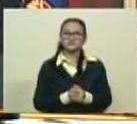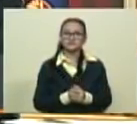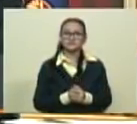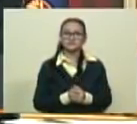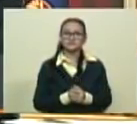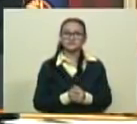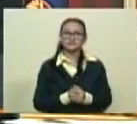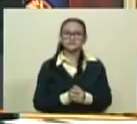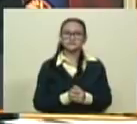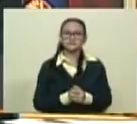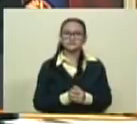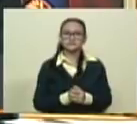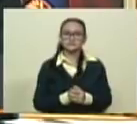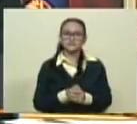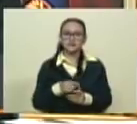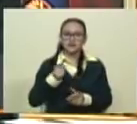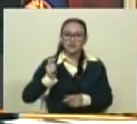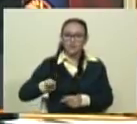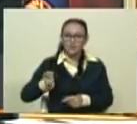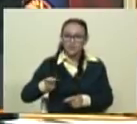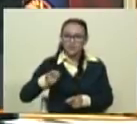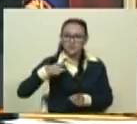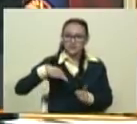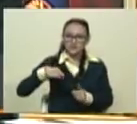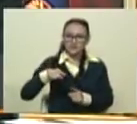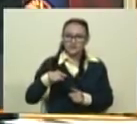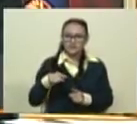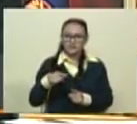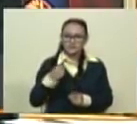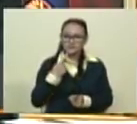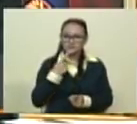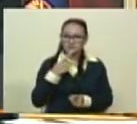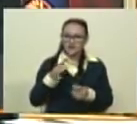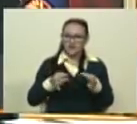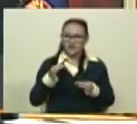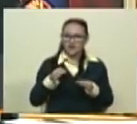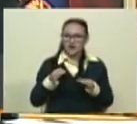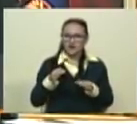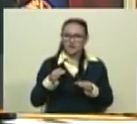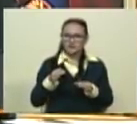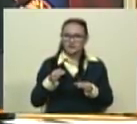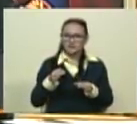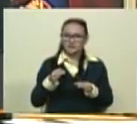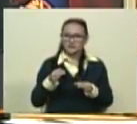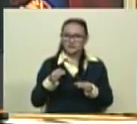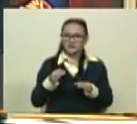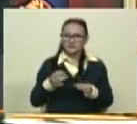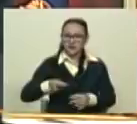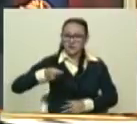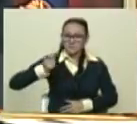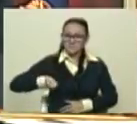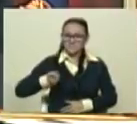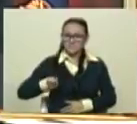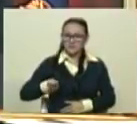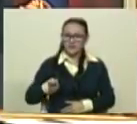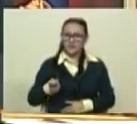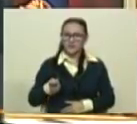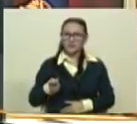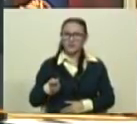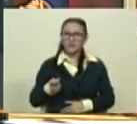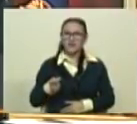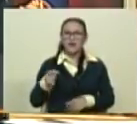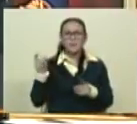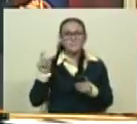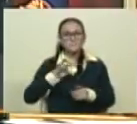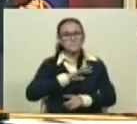los elementos jurídicos, ¿cómo es que llaman ustedes los abogados? La jurisprudencia del